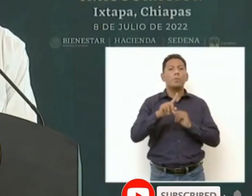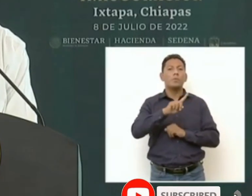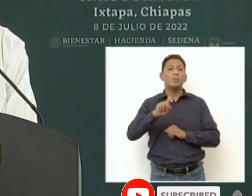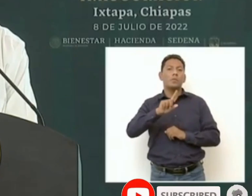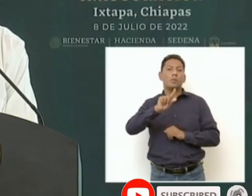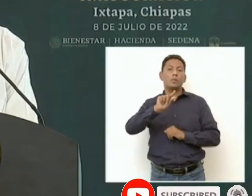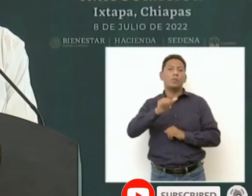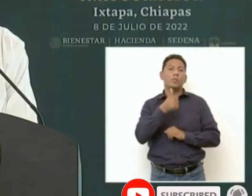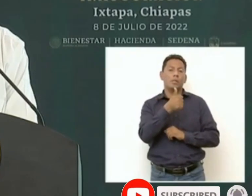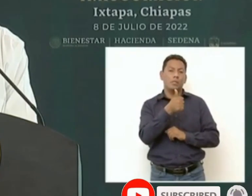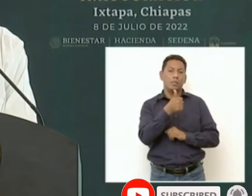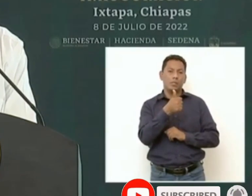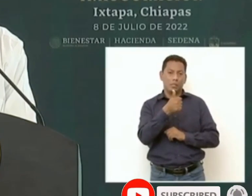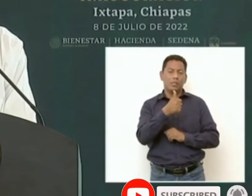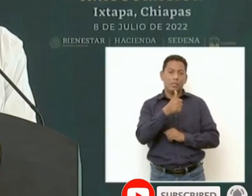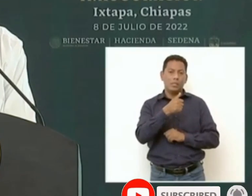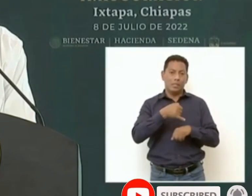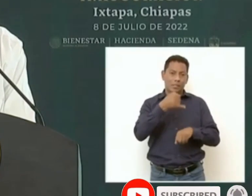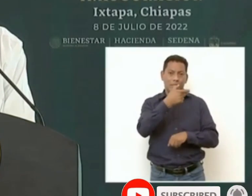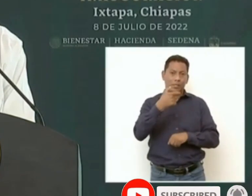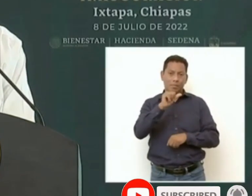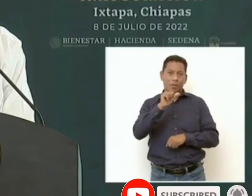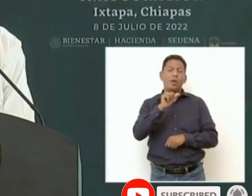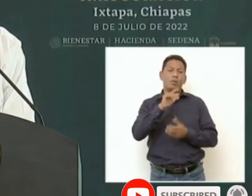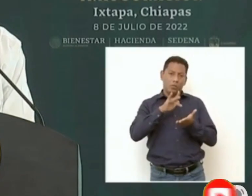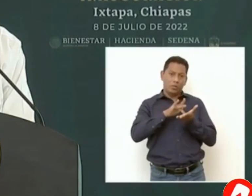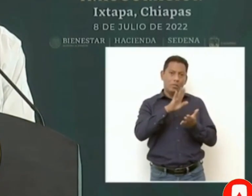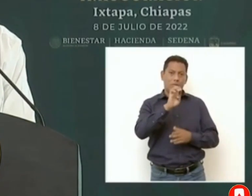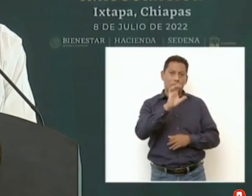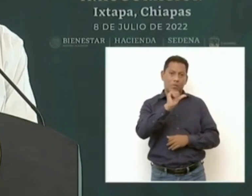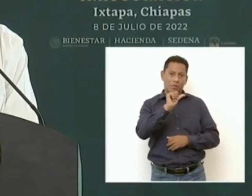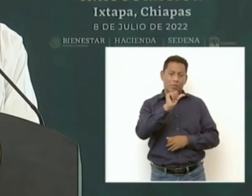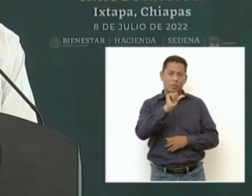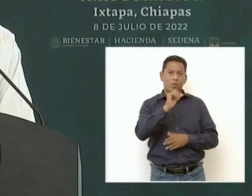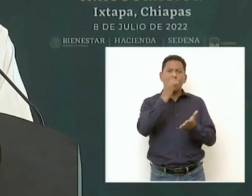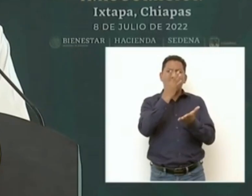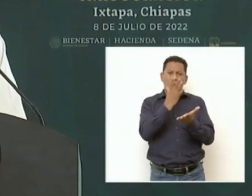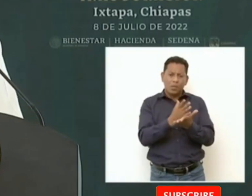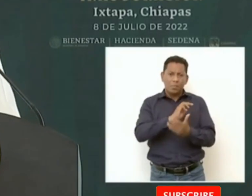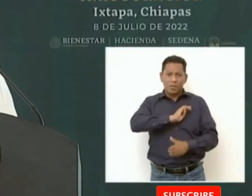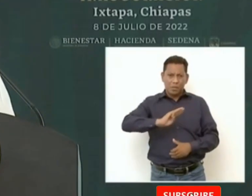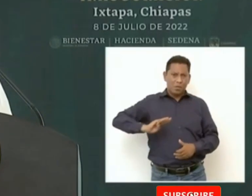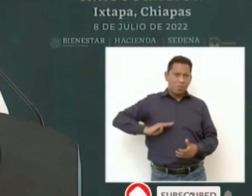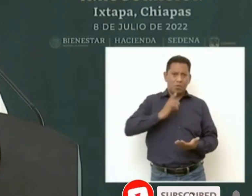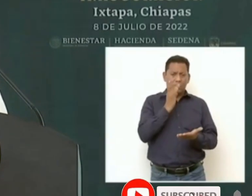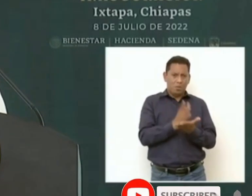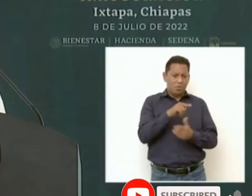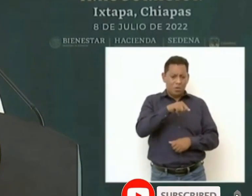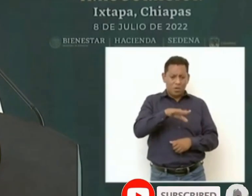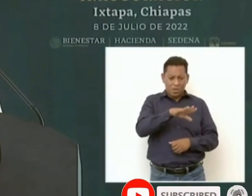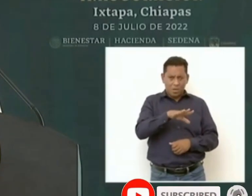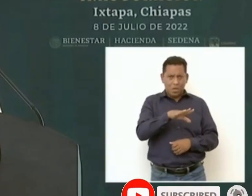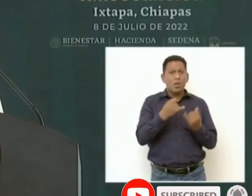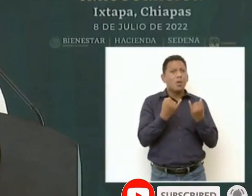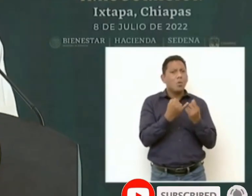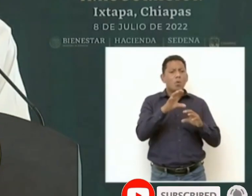2.176 de Iztapa que reciben su beca. No solo en la cabecera municipal, sino también